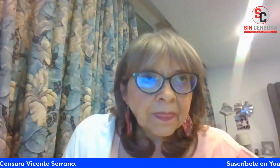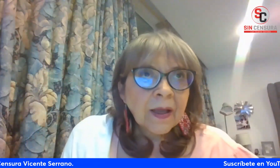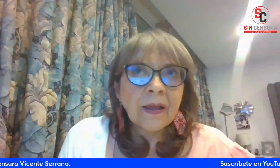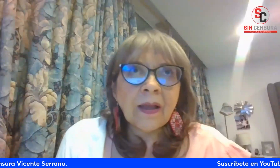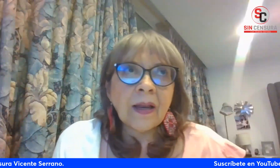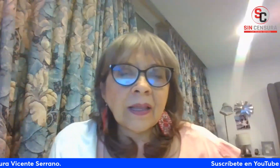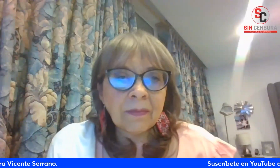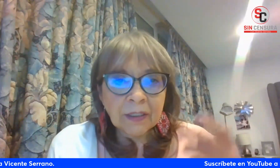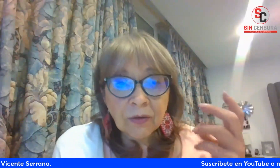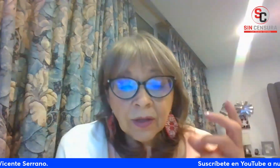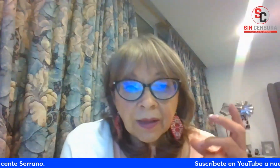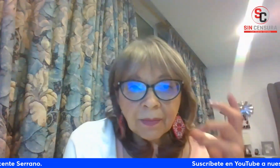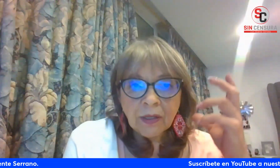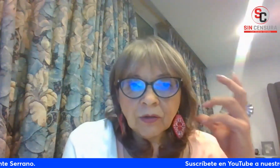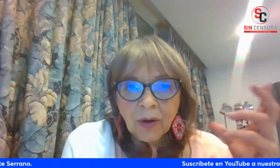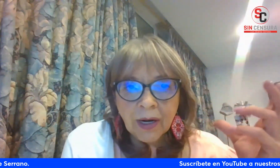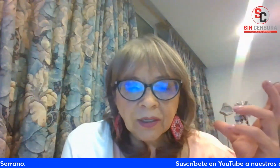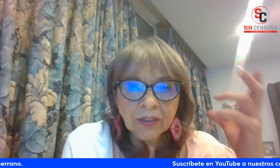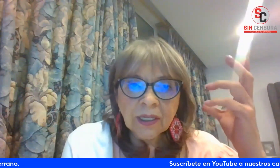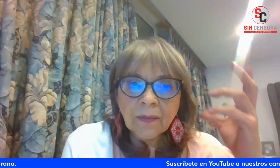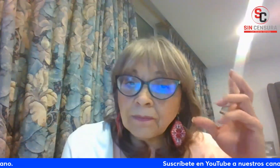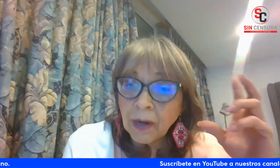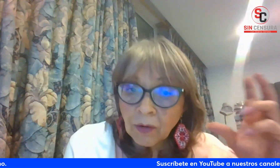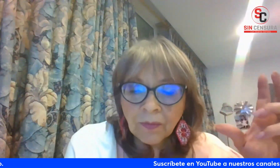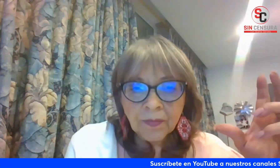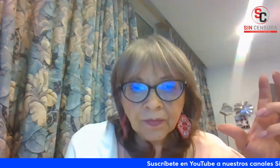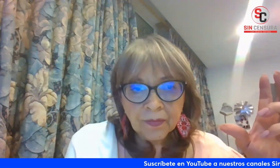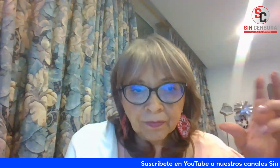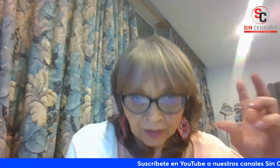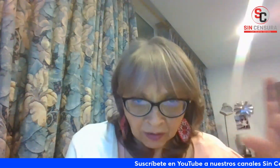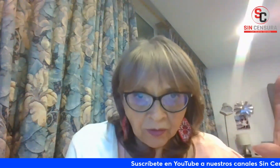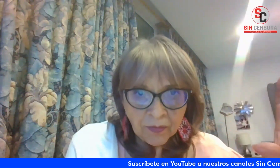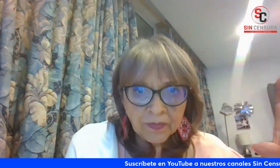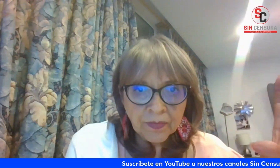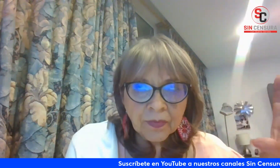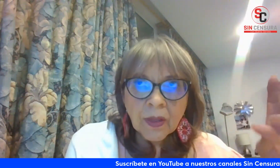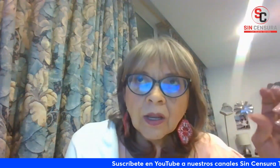y alguien más, ¿no? Benito Juárez, lo que sea. Pero